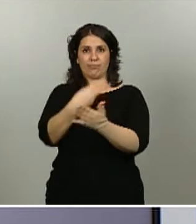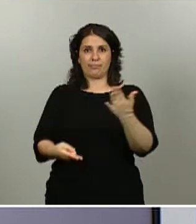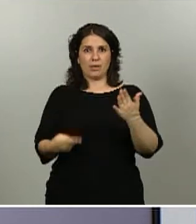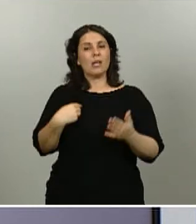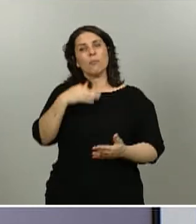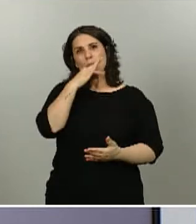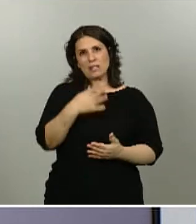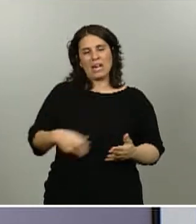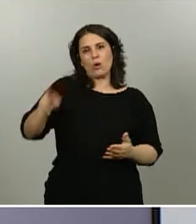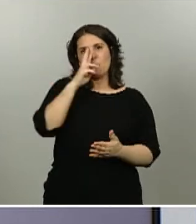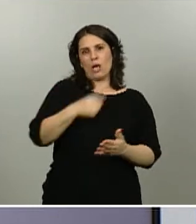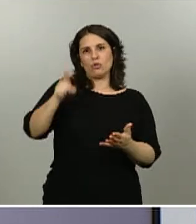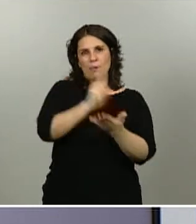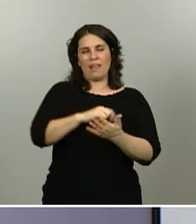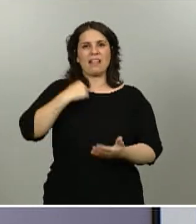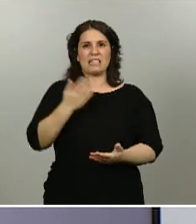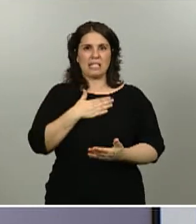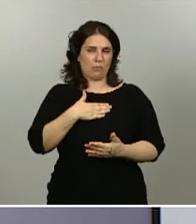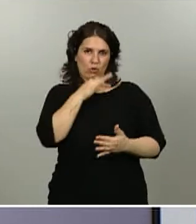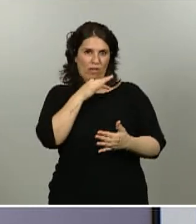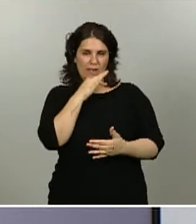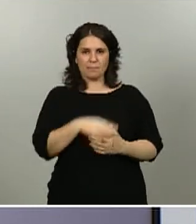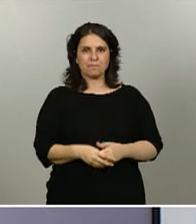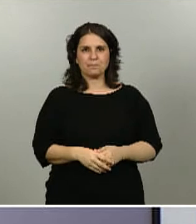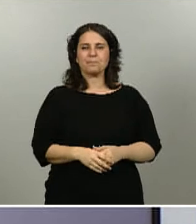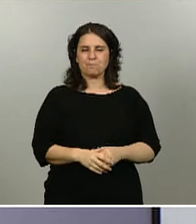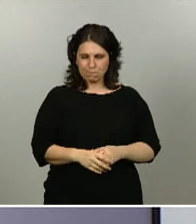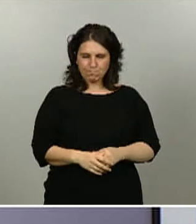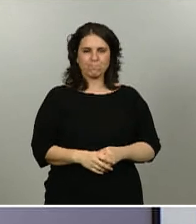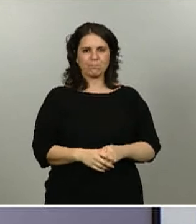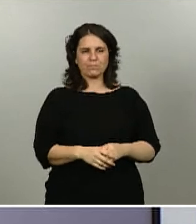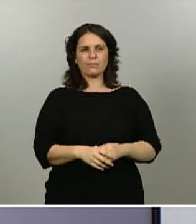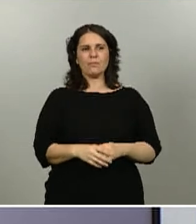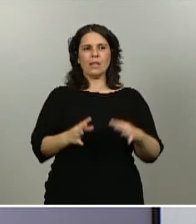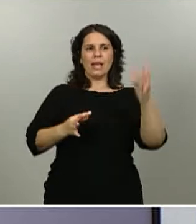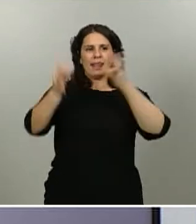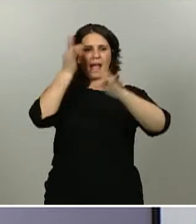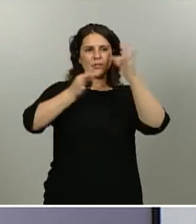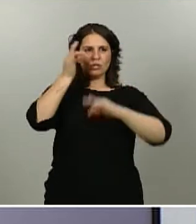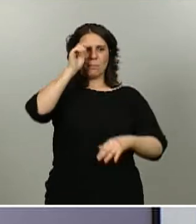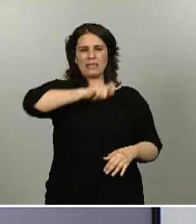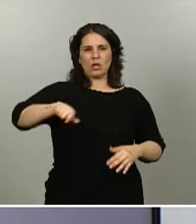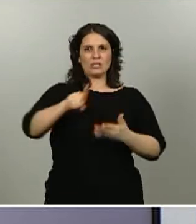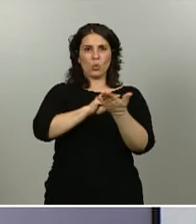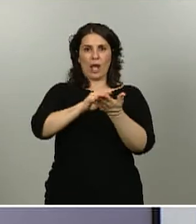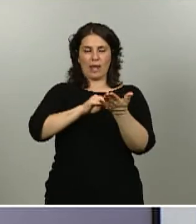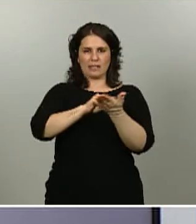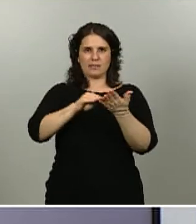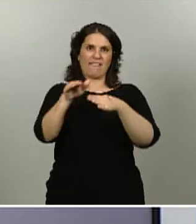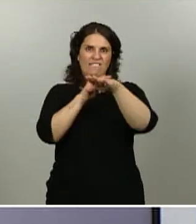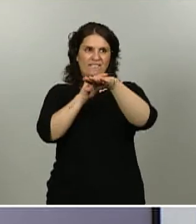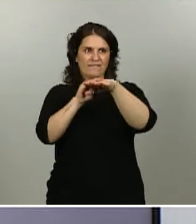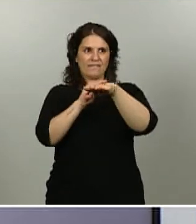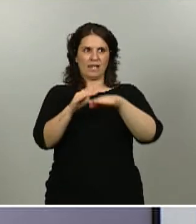recuperar para el día siguiente. Sí, con los datos de personas curadas, discúlpenme, porque deberíamos de haberlo